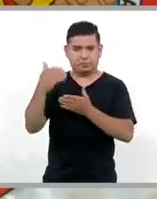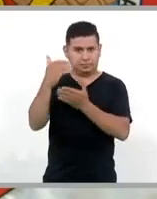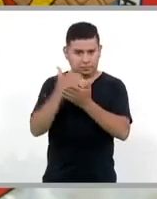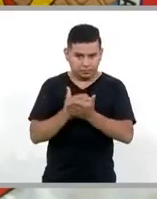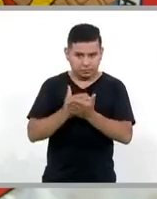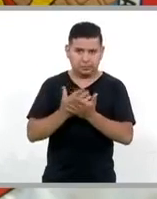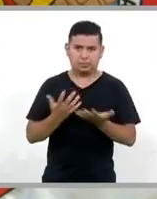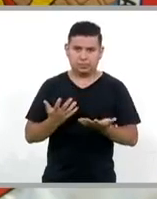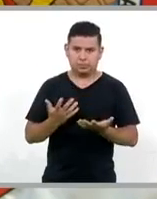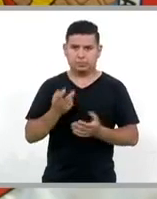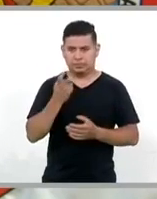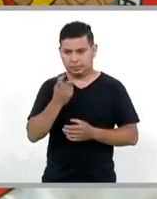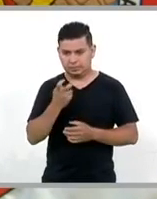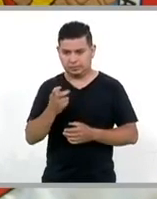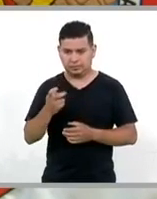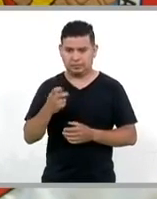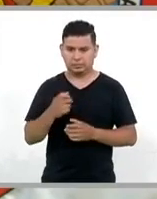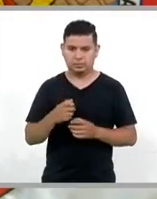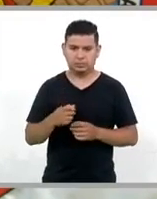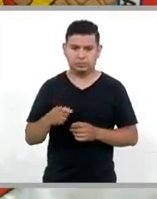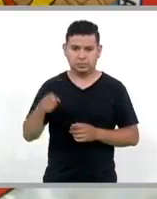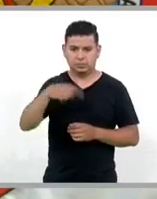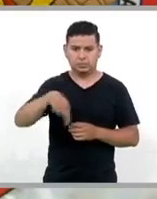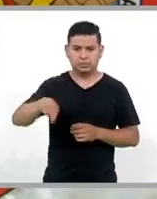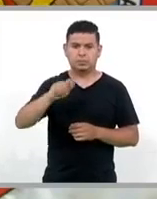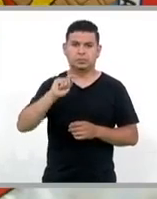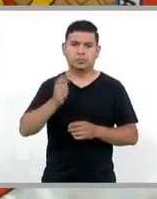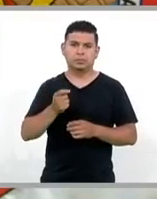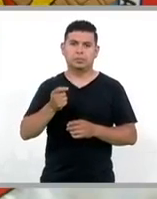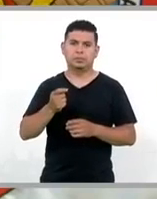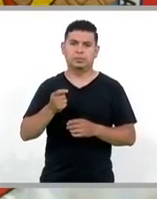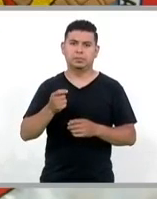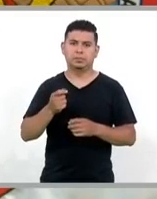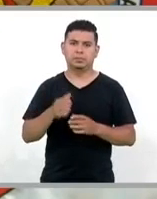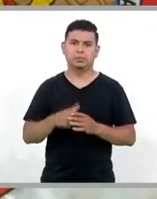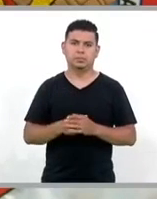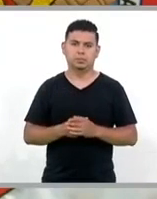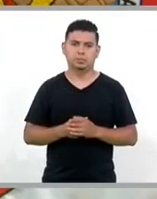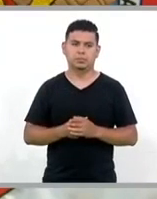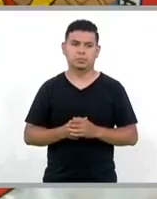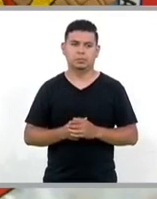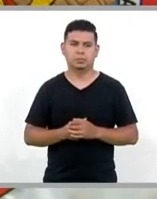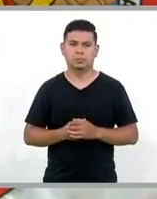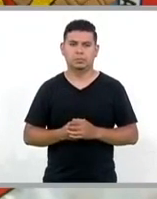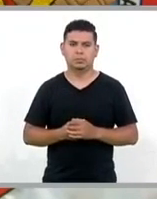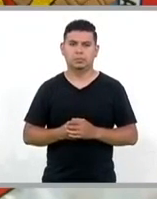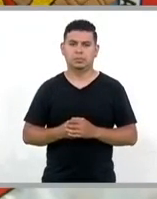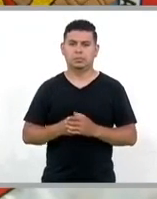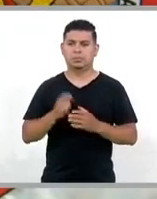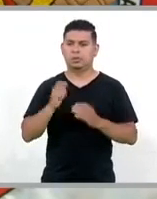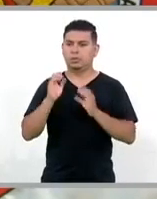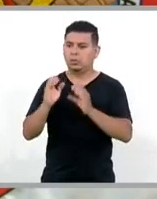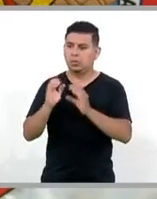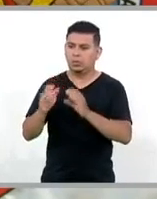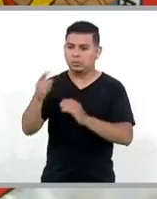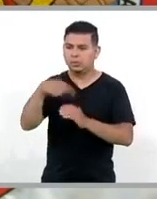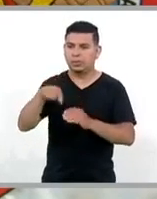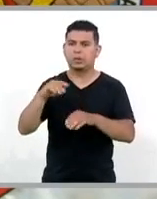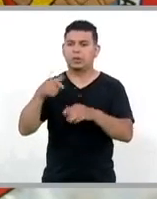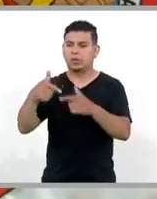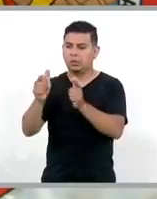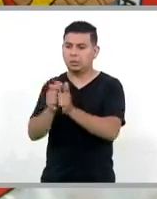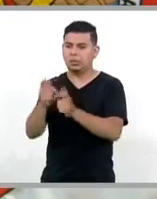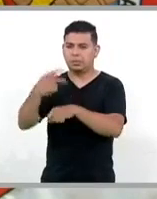fundamental la participación de todos los sectores de la sociedad sobre todo en el cuidado de grupos